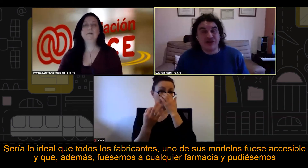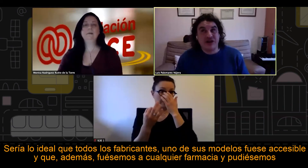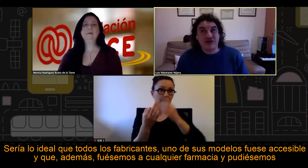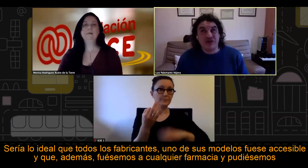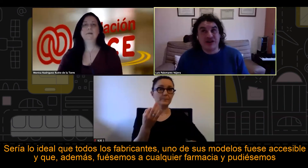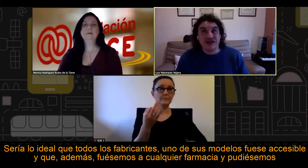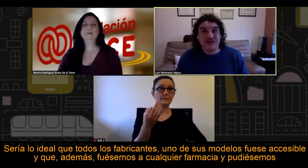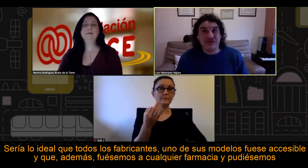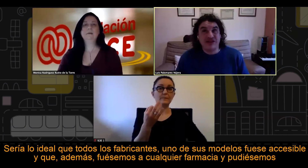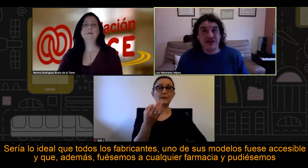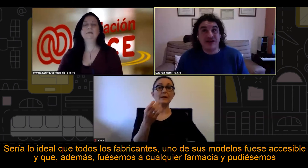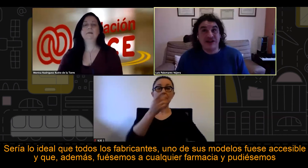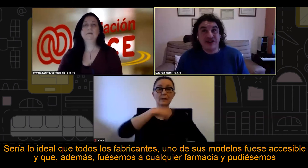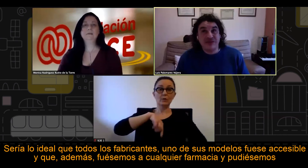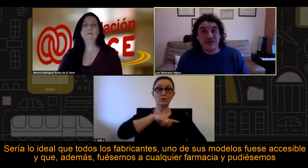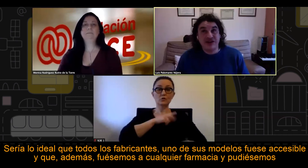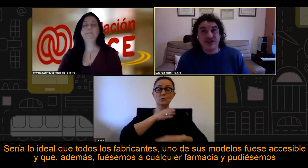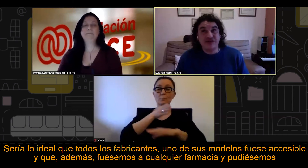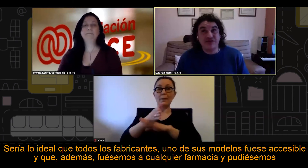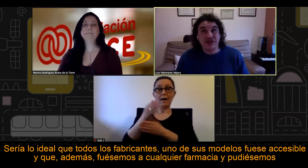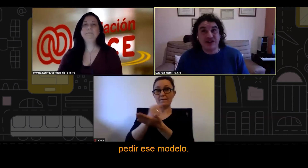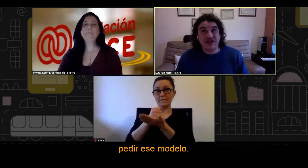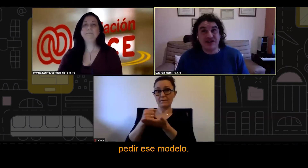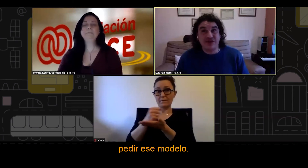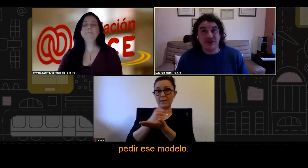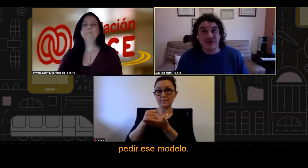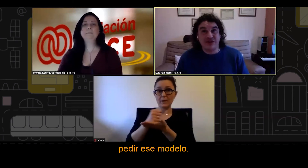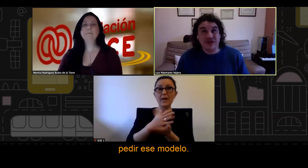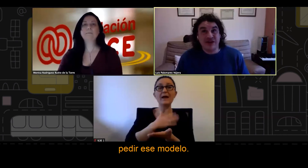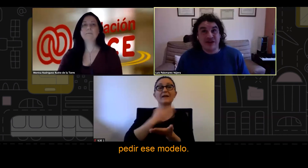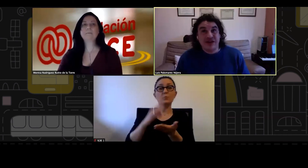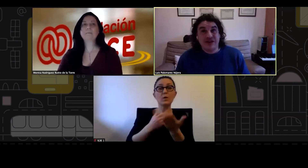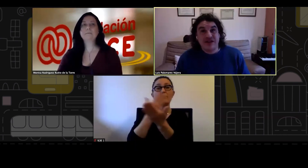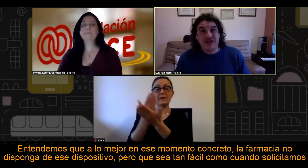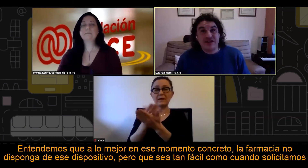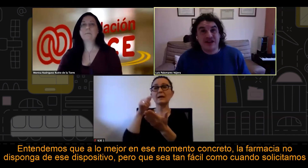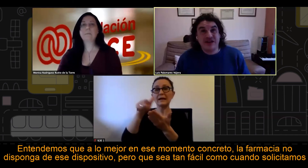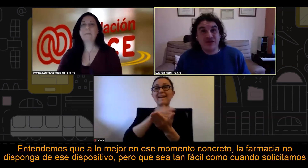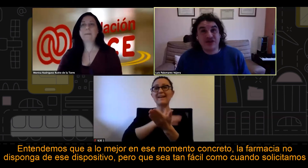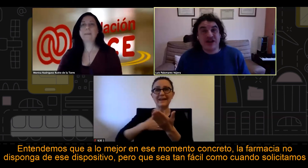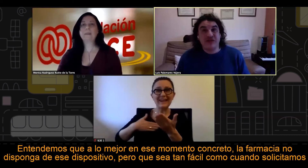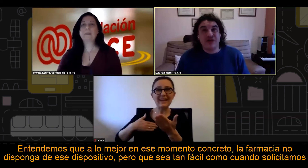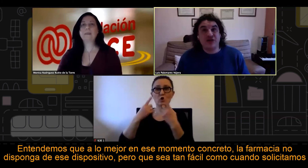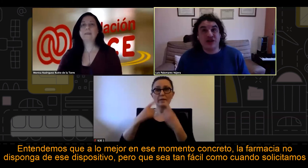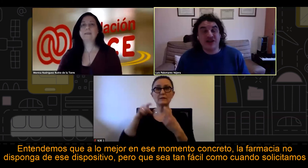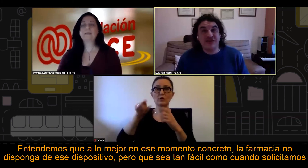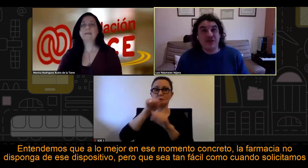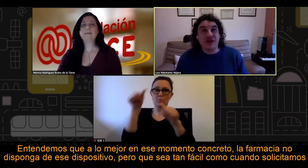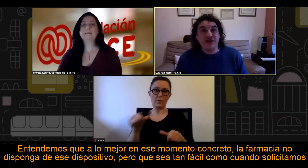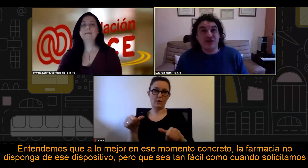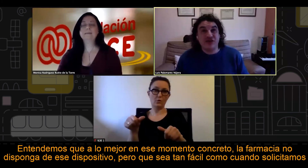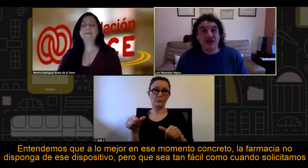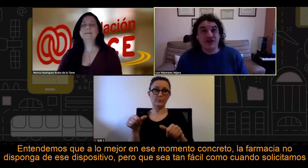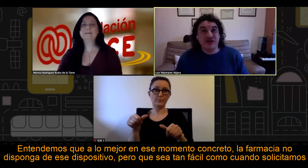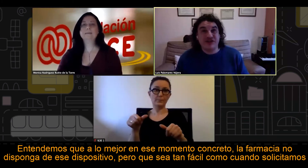fuésemos a cualquier farmacia y pudiésemos pedir ese modelo. Entendemos que a lo mejor en ese